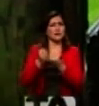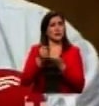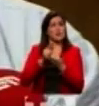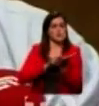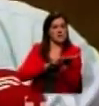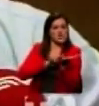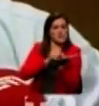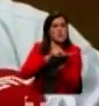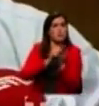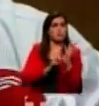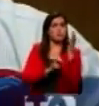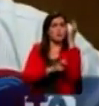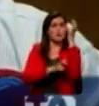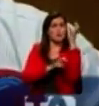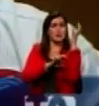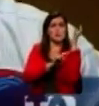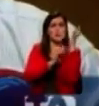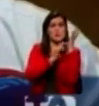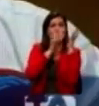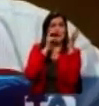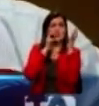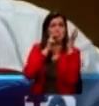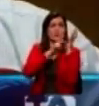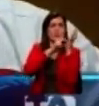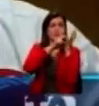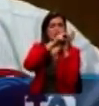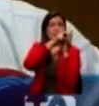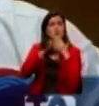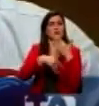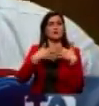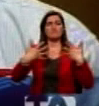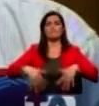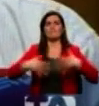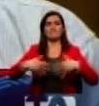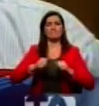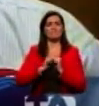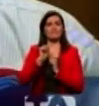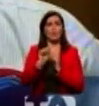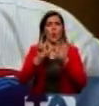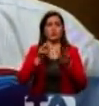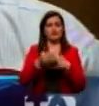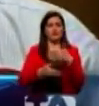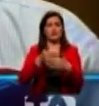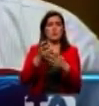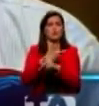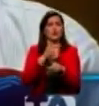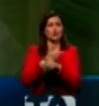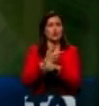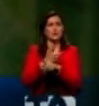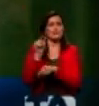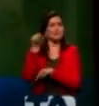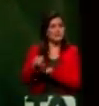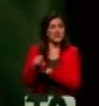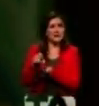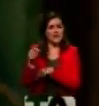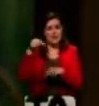plagas. Pidiendo 8 ciclos de fumigación para el pequeño productor. más fertilización edáfica y foliar.